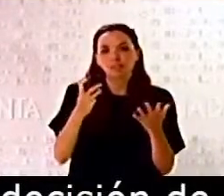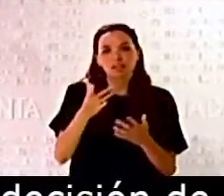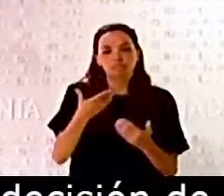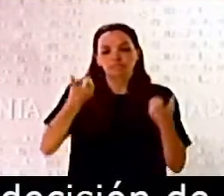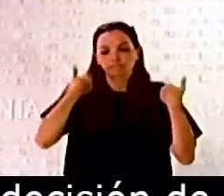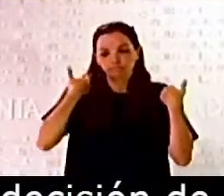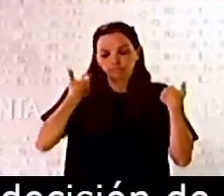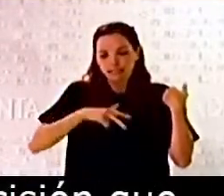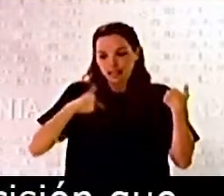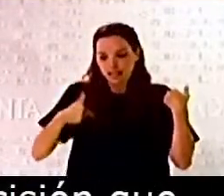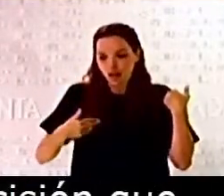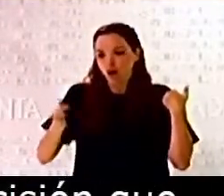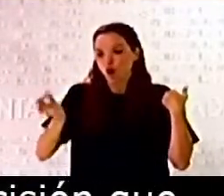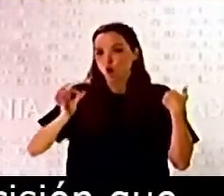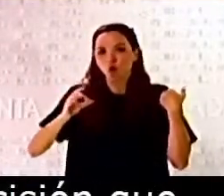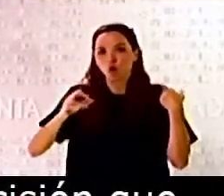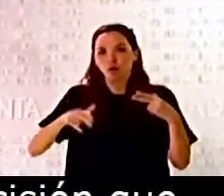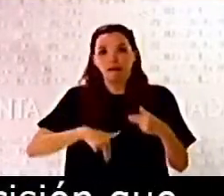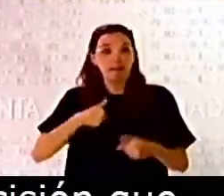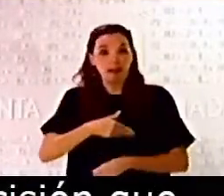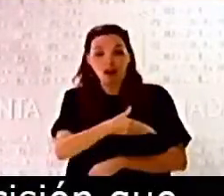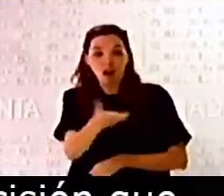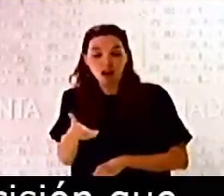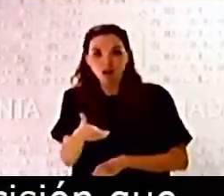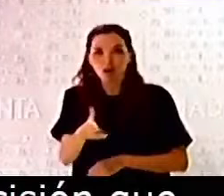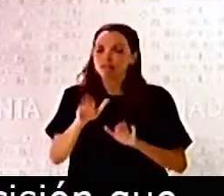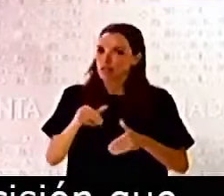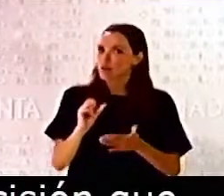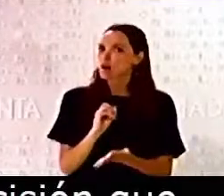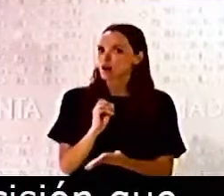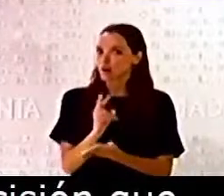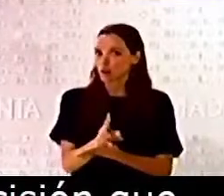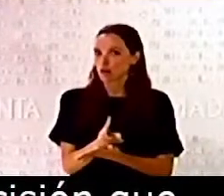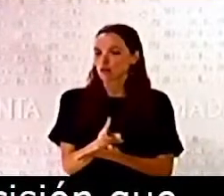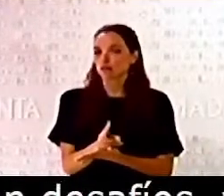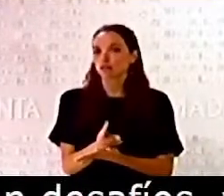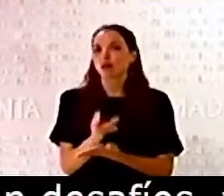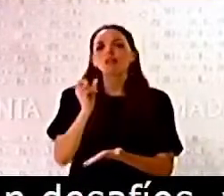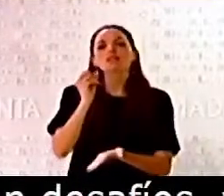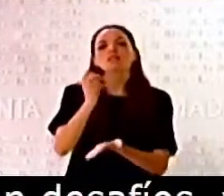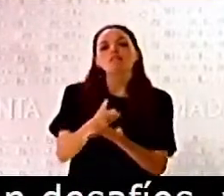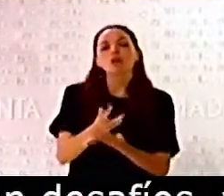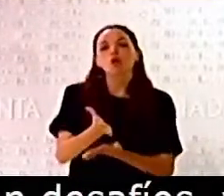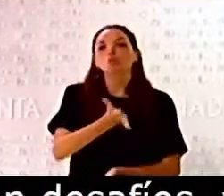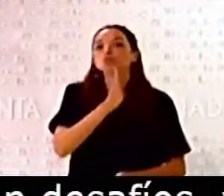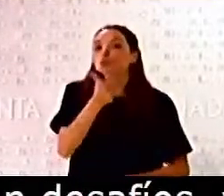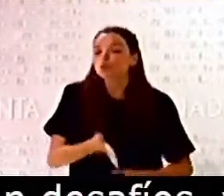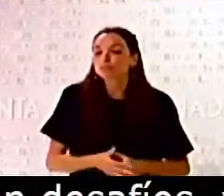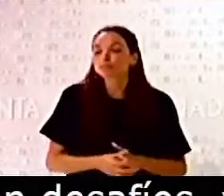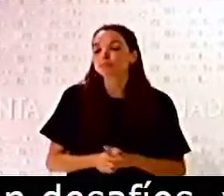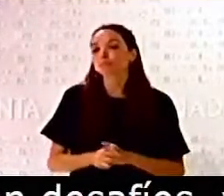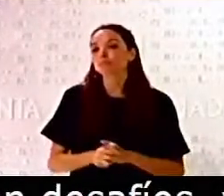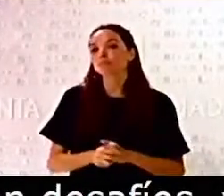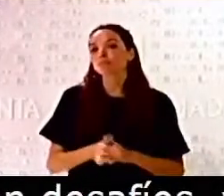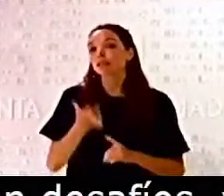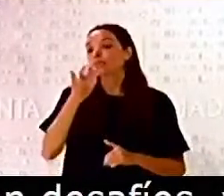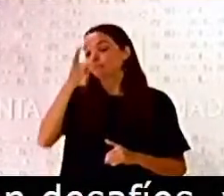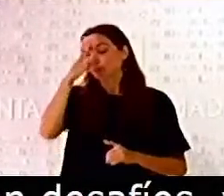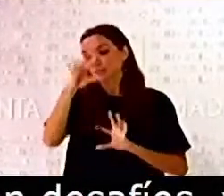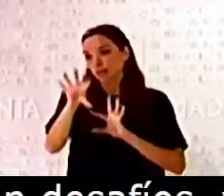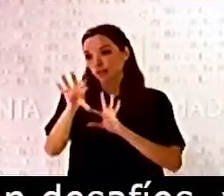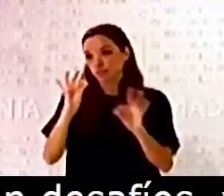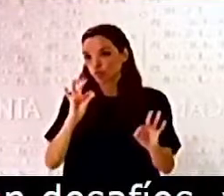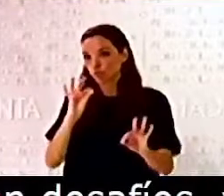sanitarias supone un desafío. Y hablo de desafío porque se contraponen en unos